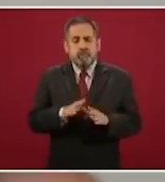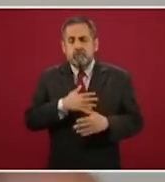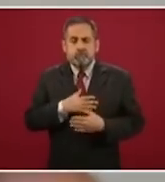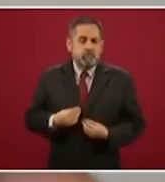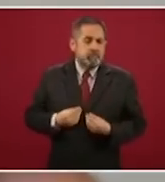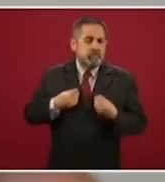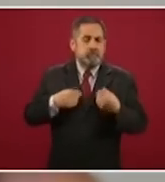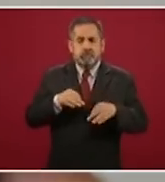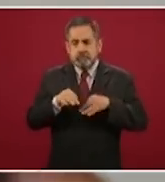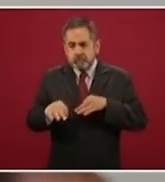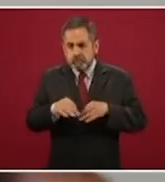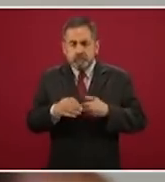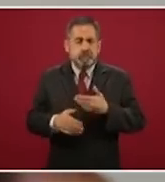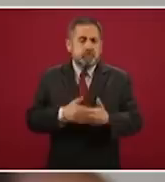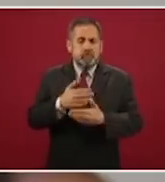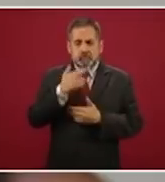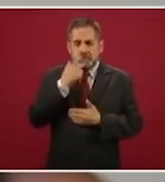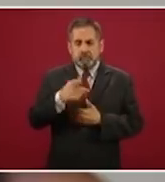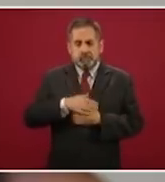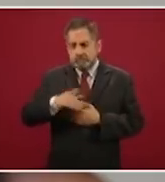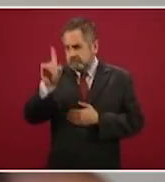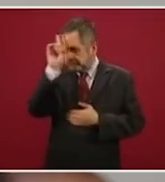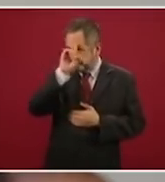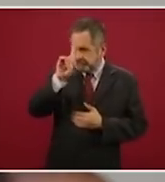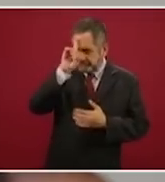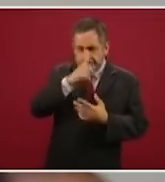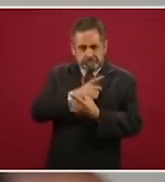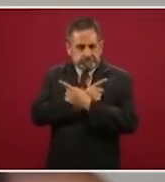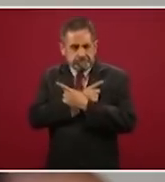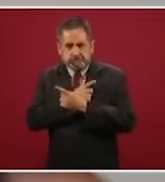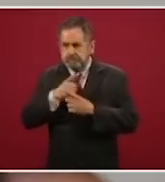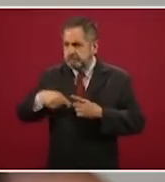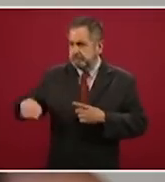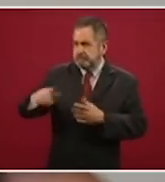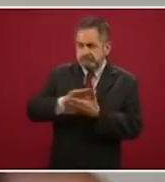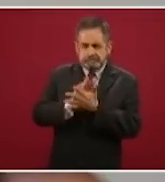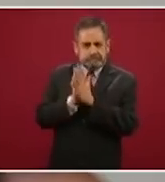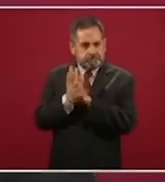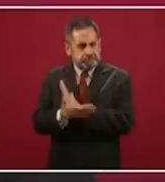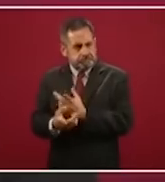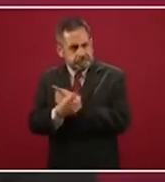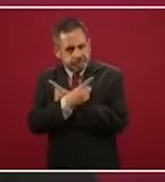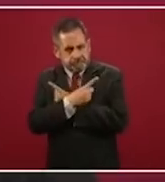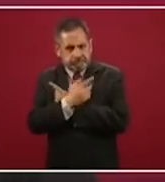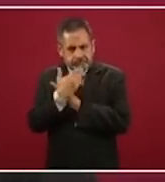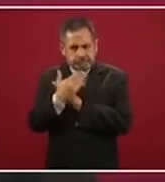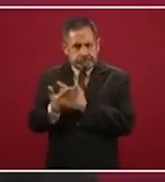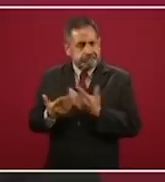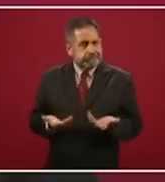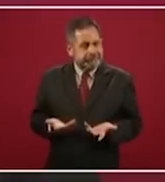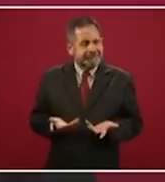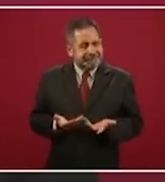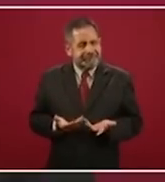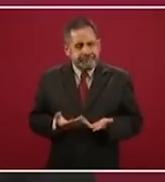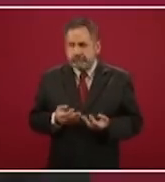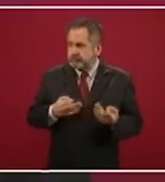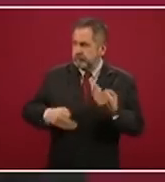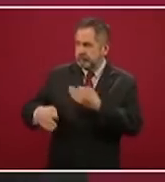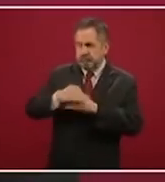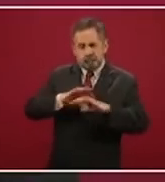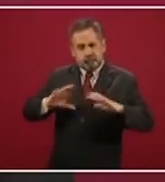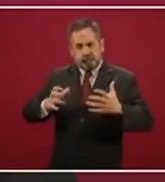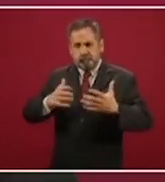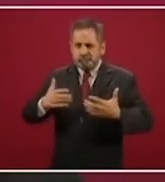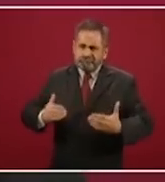de trabajo, moralizar al país, lograr entre todos una sociedad